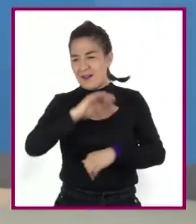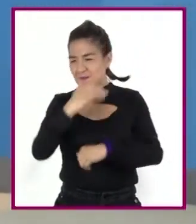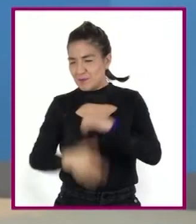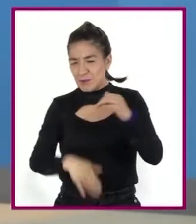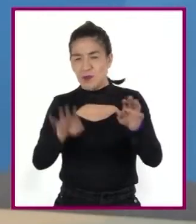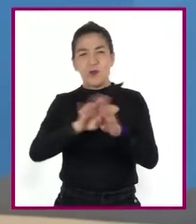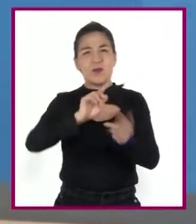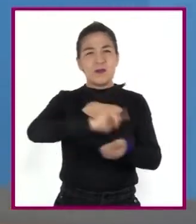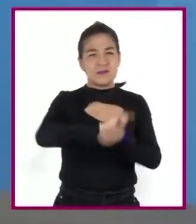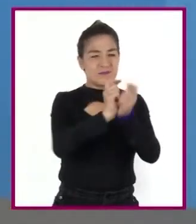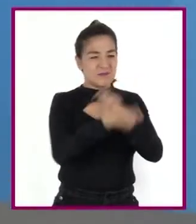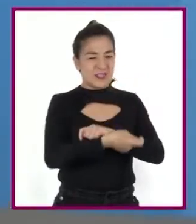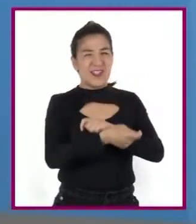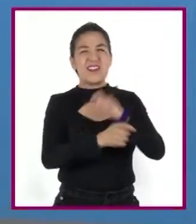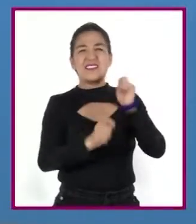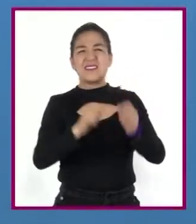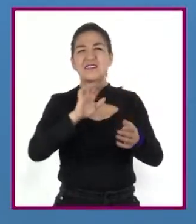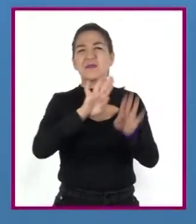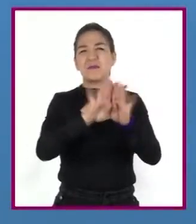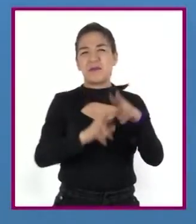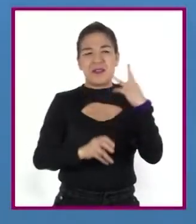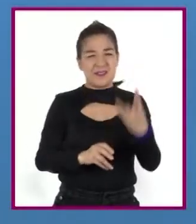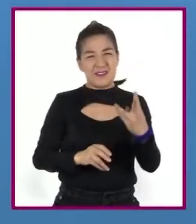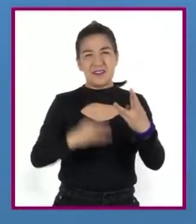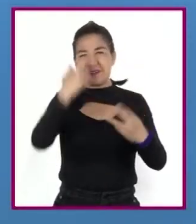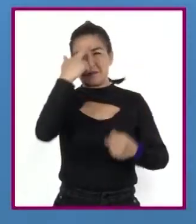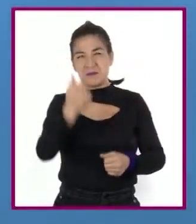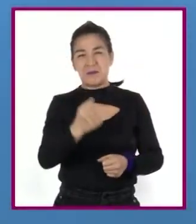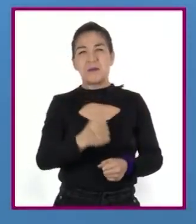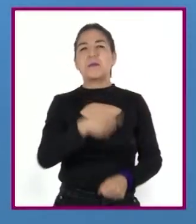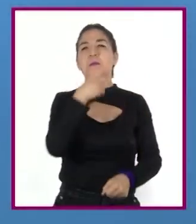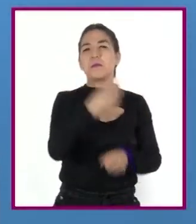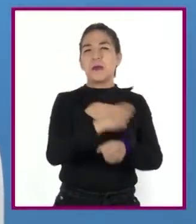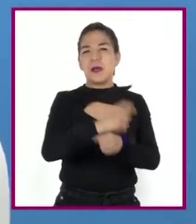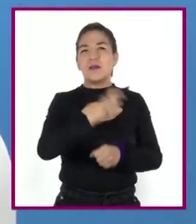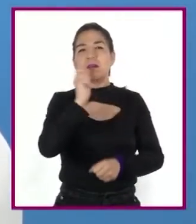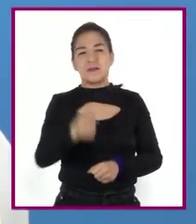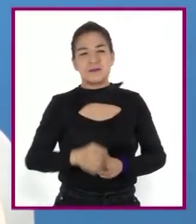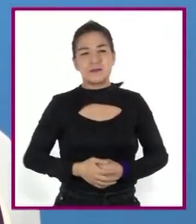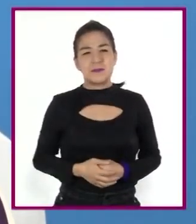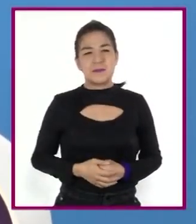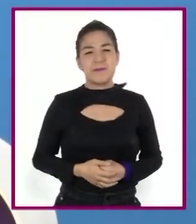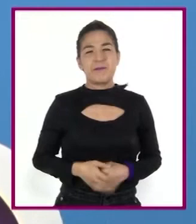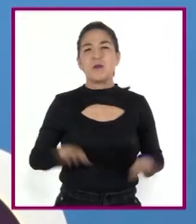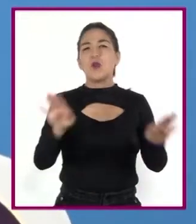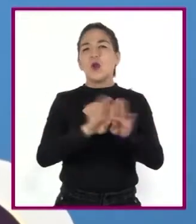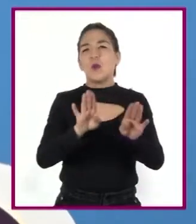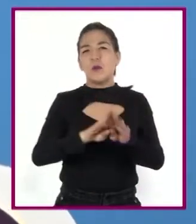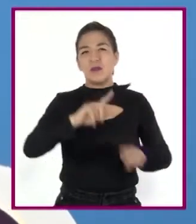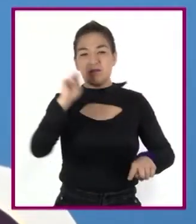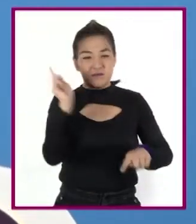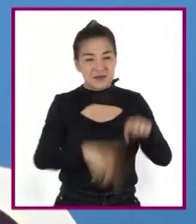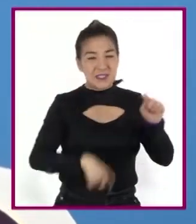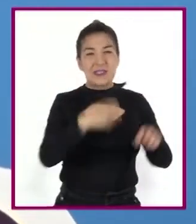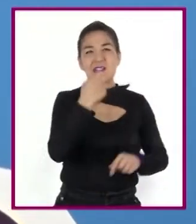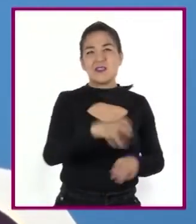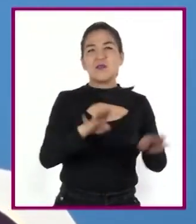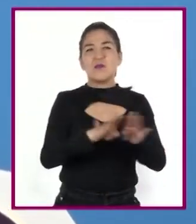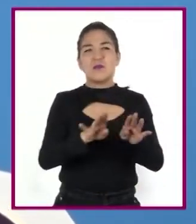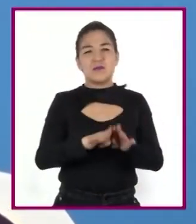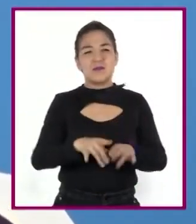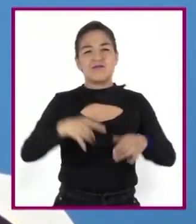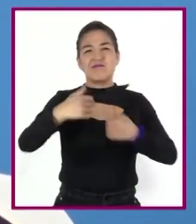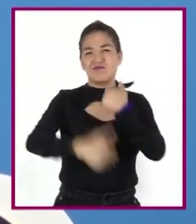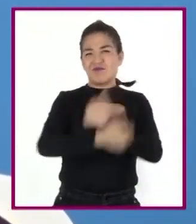internacional en tres sentidos. En primer lugar, había eliminado o eclipsado totalmente las rivalidades